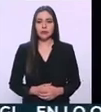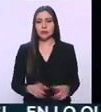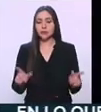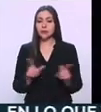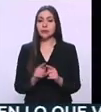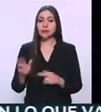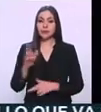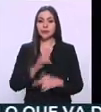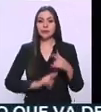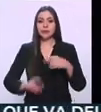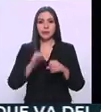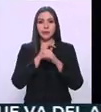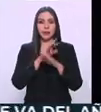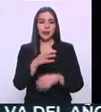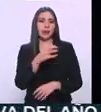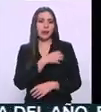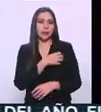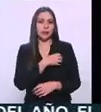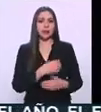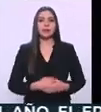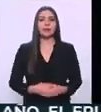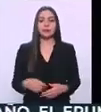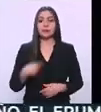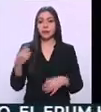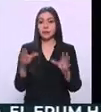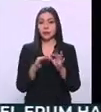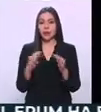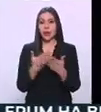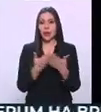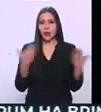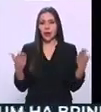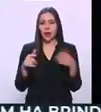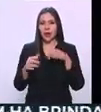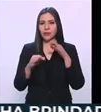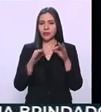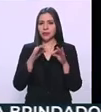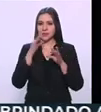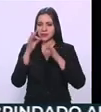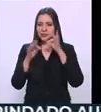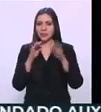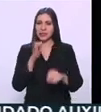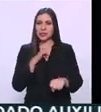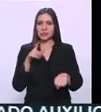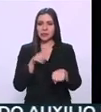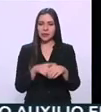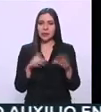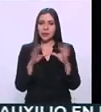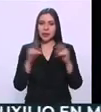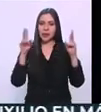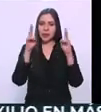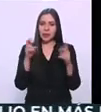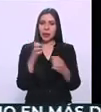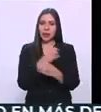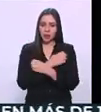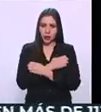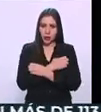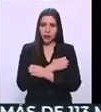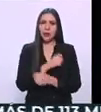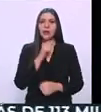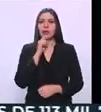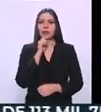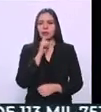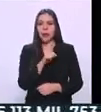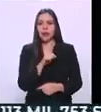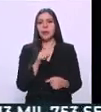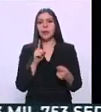Ya estamos de regreso en Informe Capital y le decía que este es un programa especial en donde íbamos a hablar de educación, ya hablamos de educación, pero también de